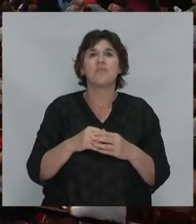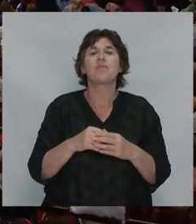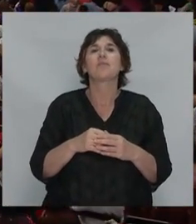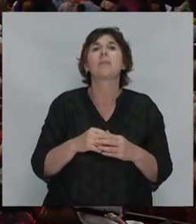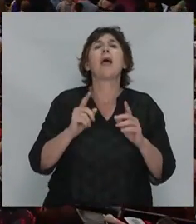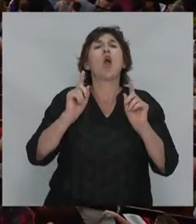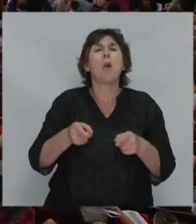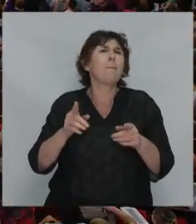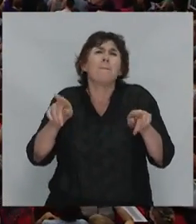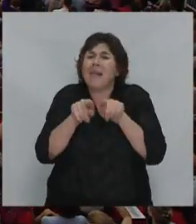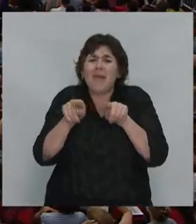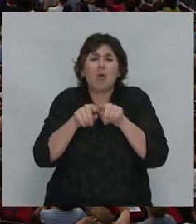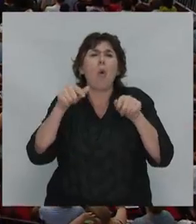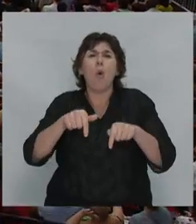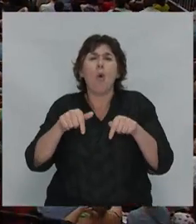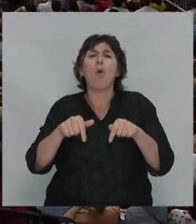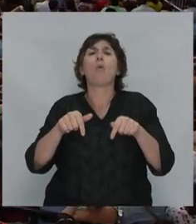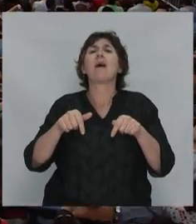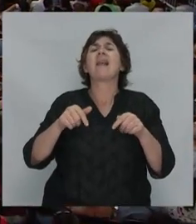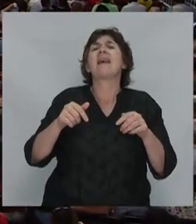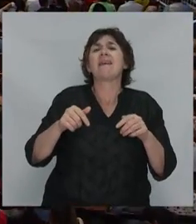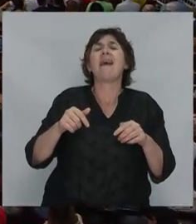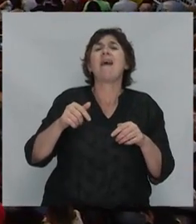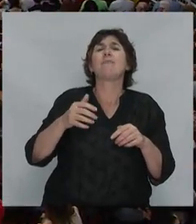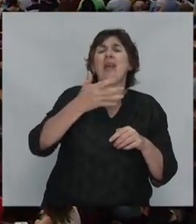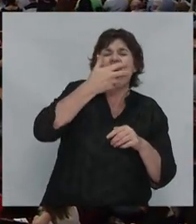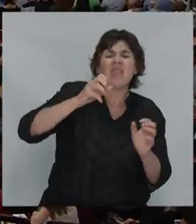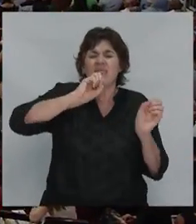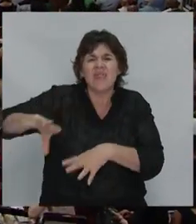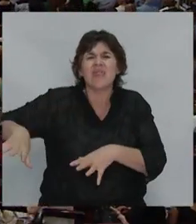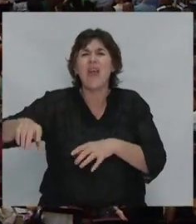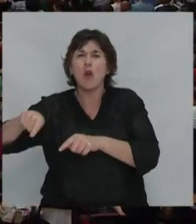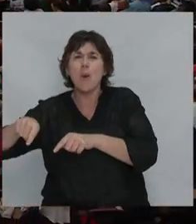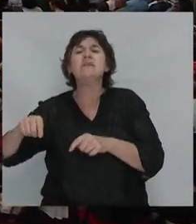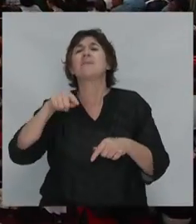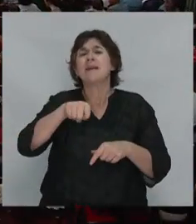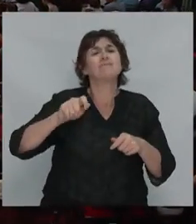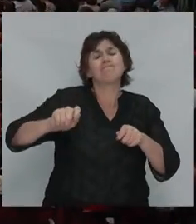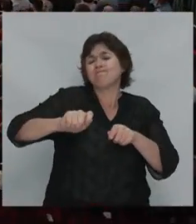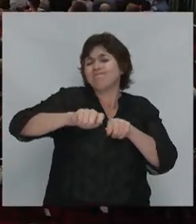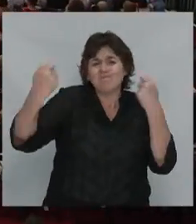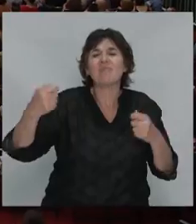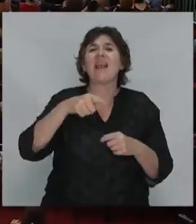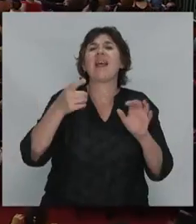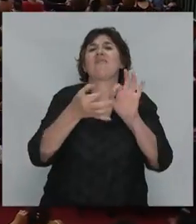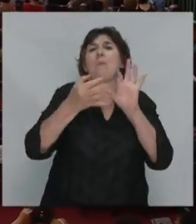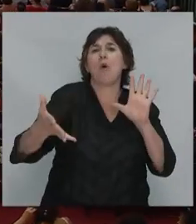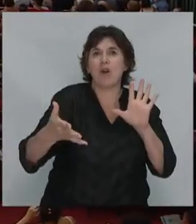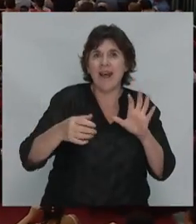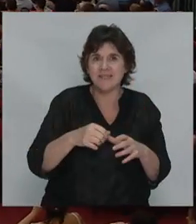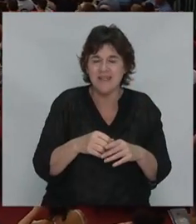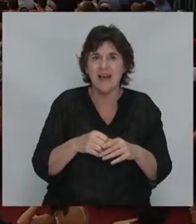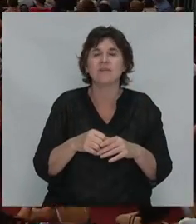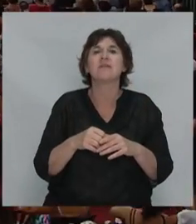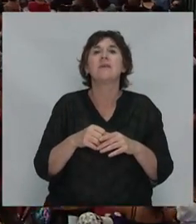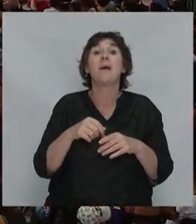que el terrorismo igual que los crímenes internacionales producen las quiebras democráticas crímenes que les dan las